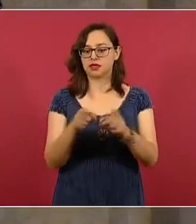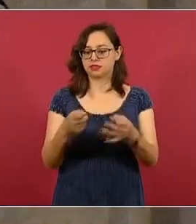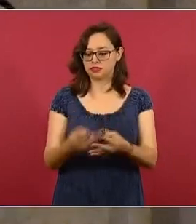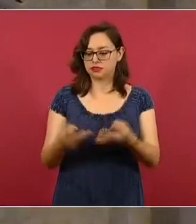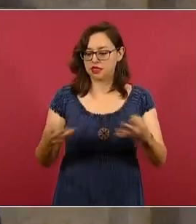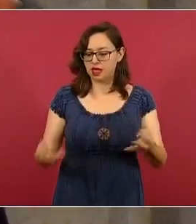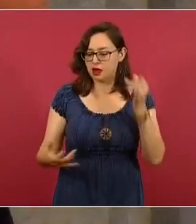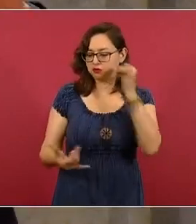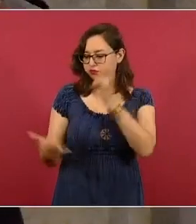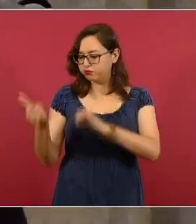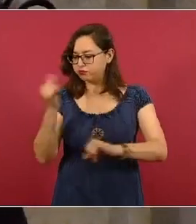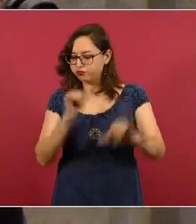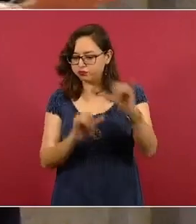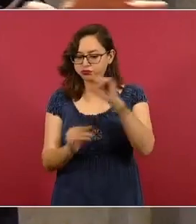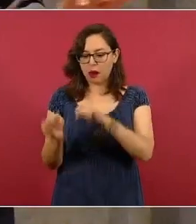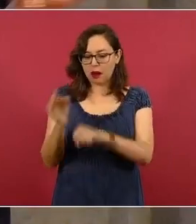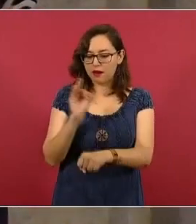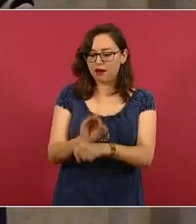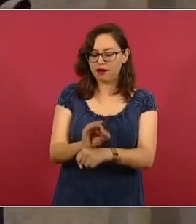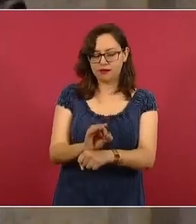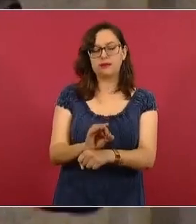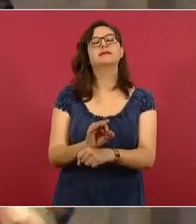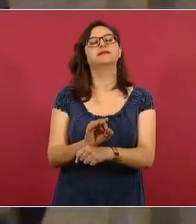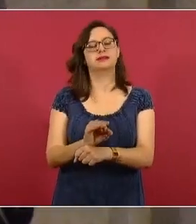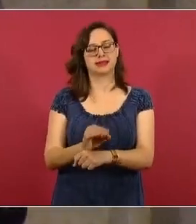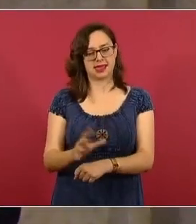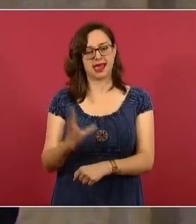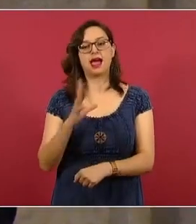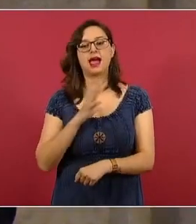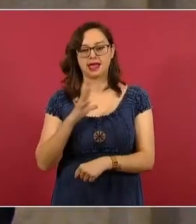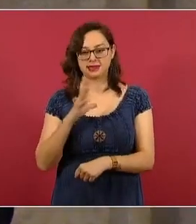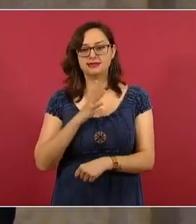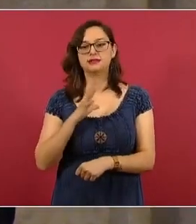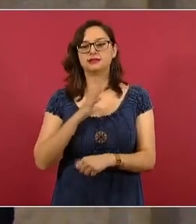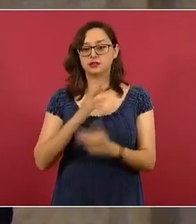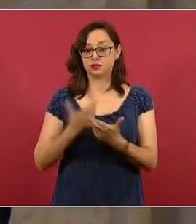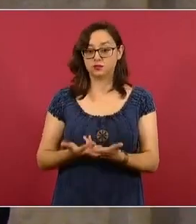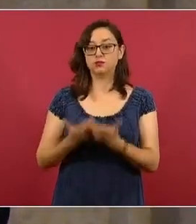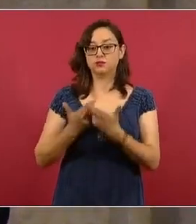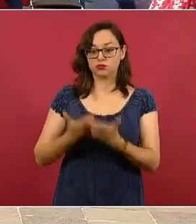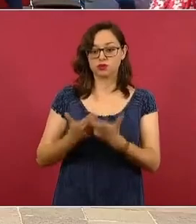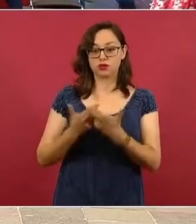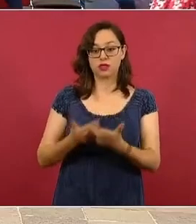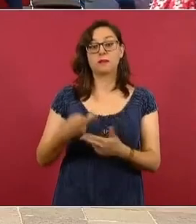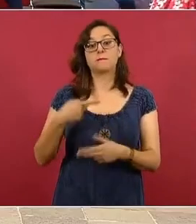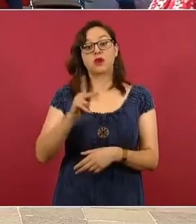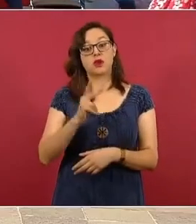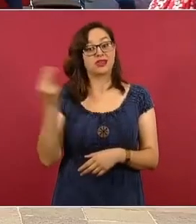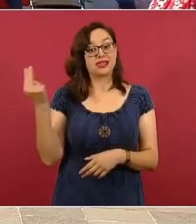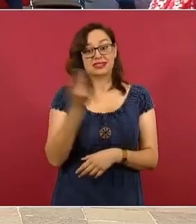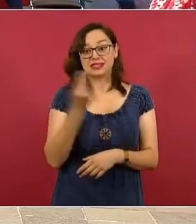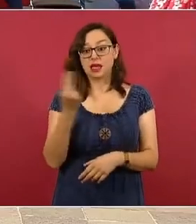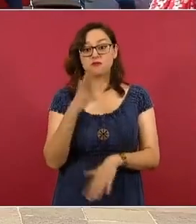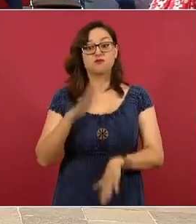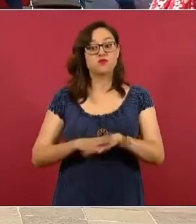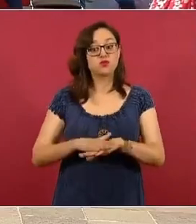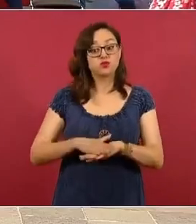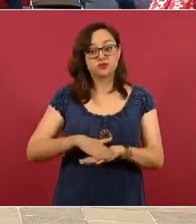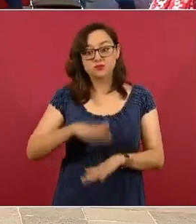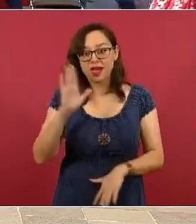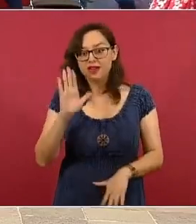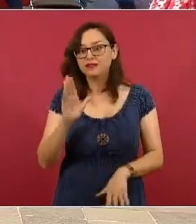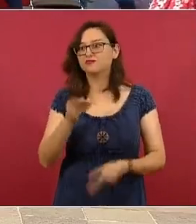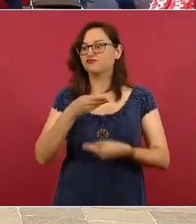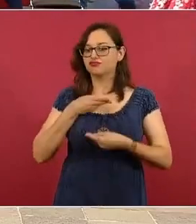y ahí tenemos que resolver pronto, porque ya sabemos